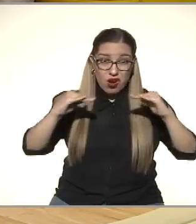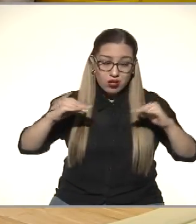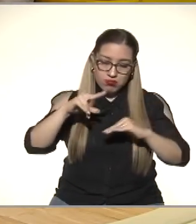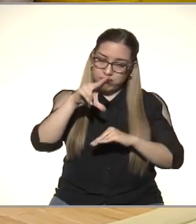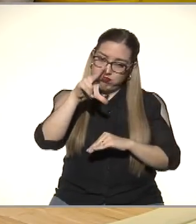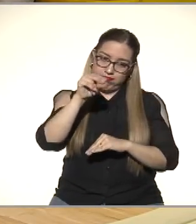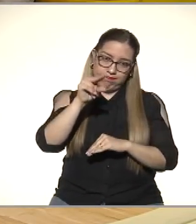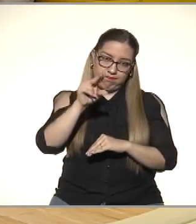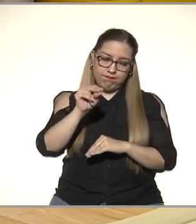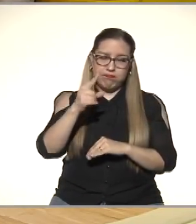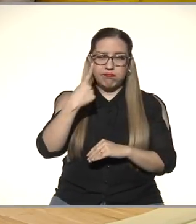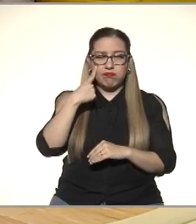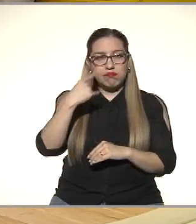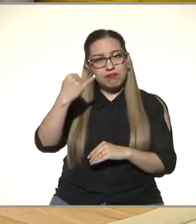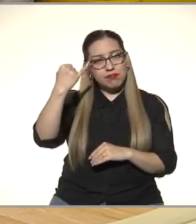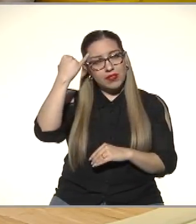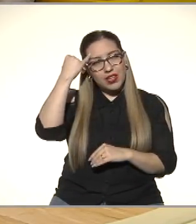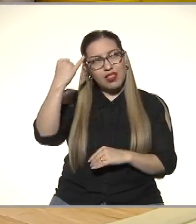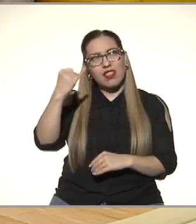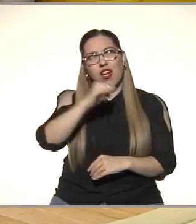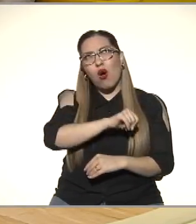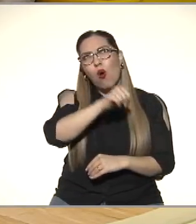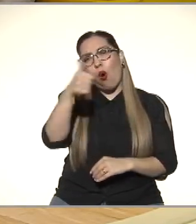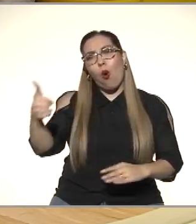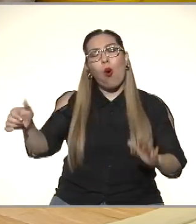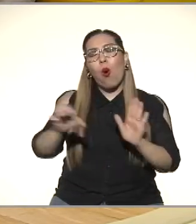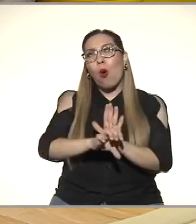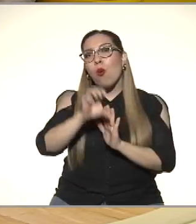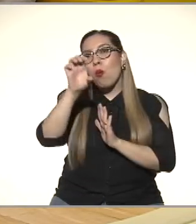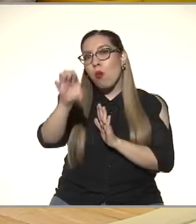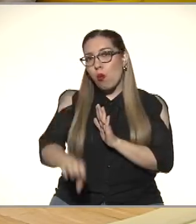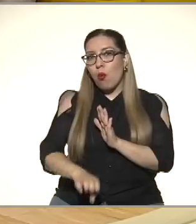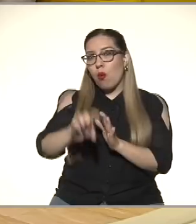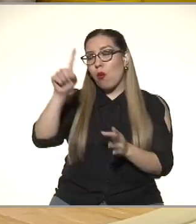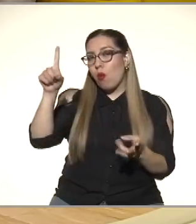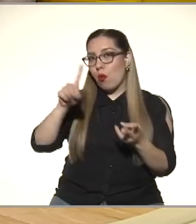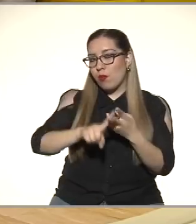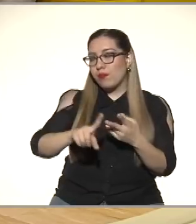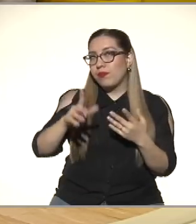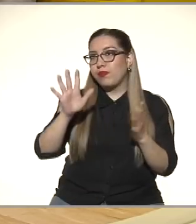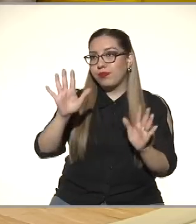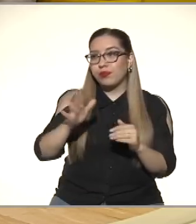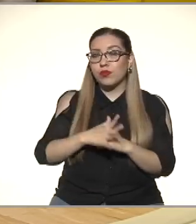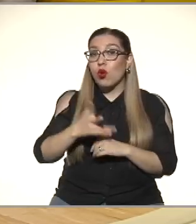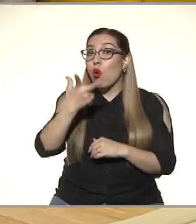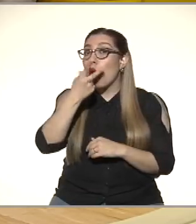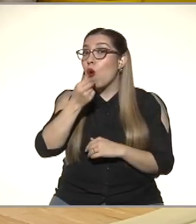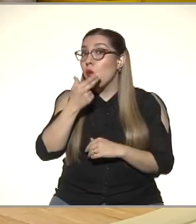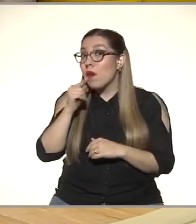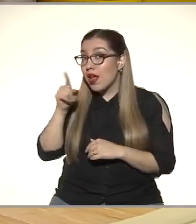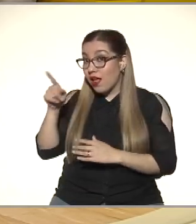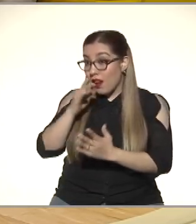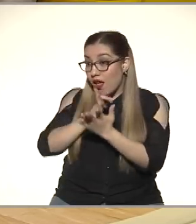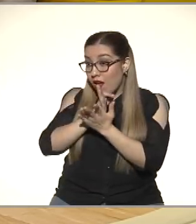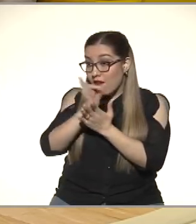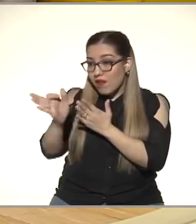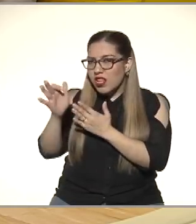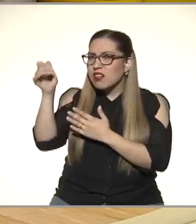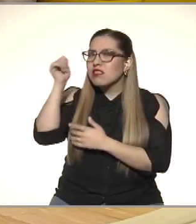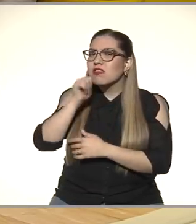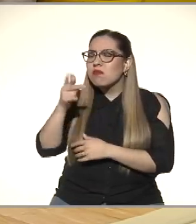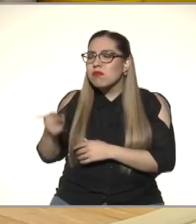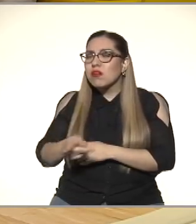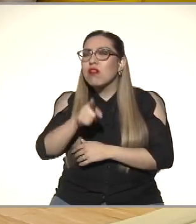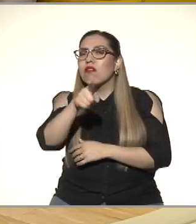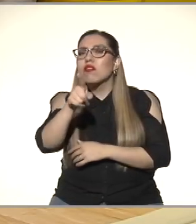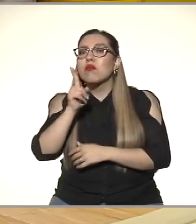otro mito, es el de que si el hombre, por ejemplo, es el infiel, siempre se le pregunta a la mujer que en qué